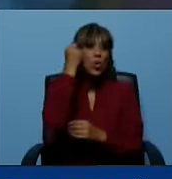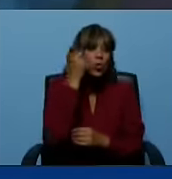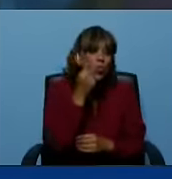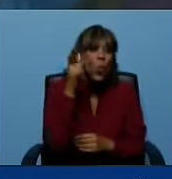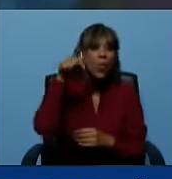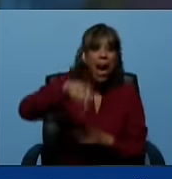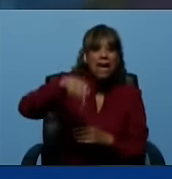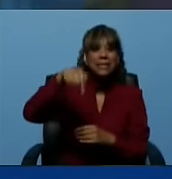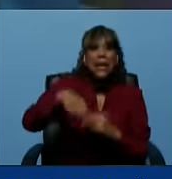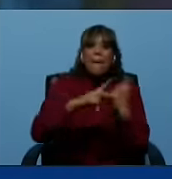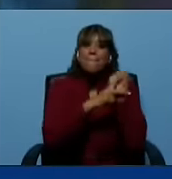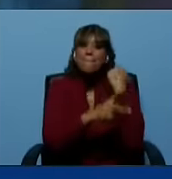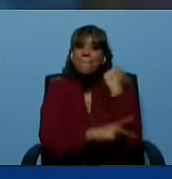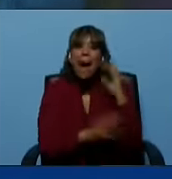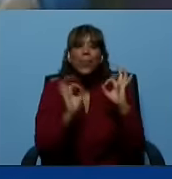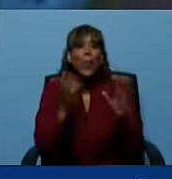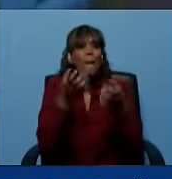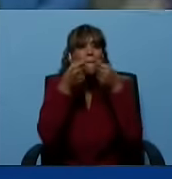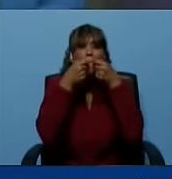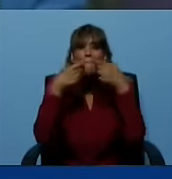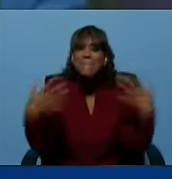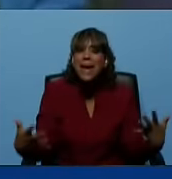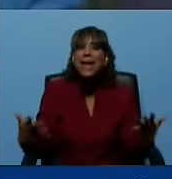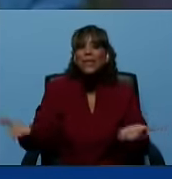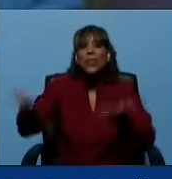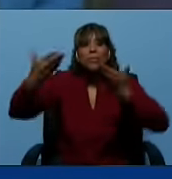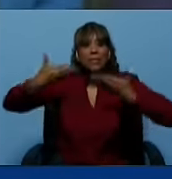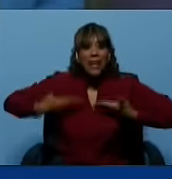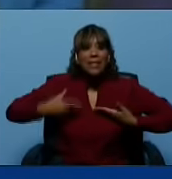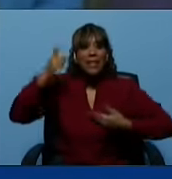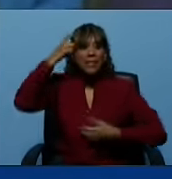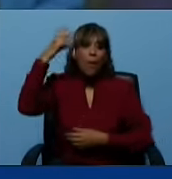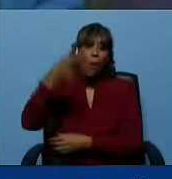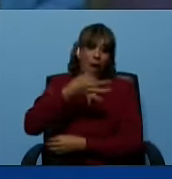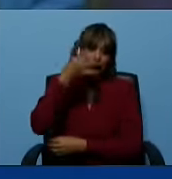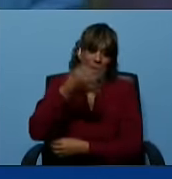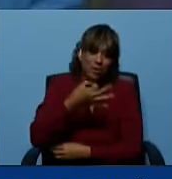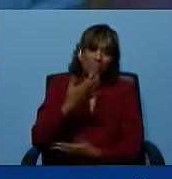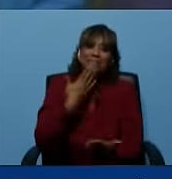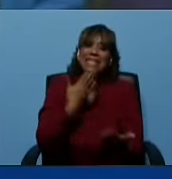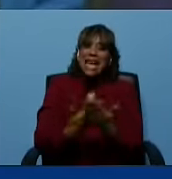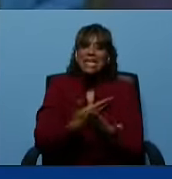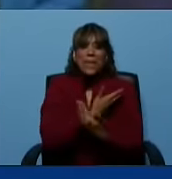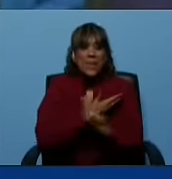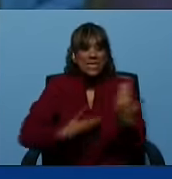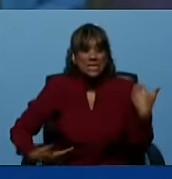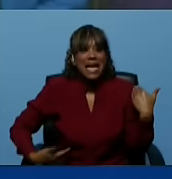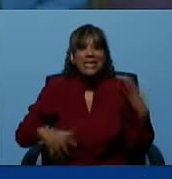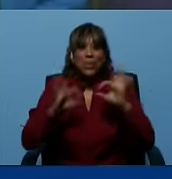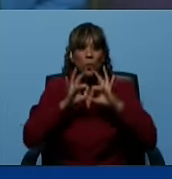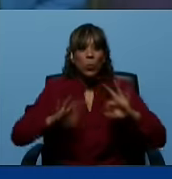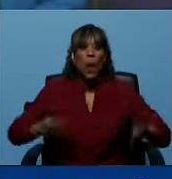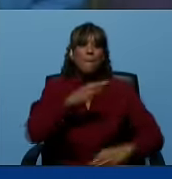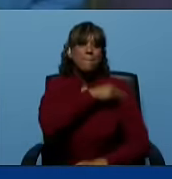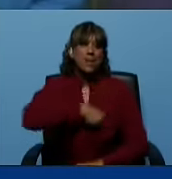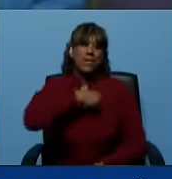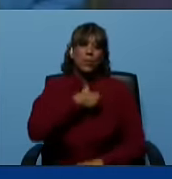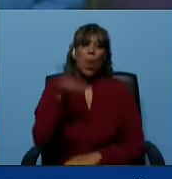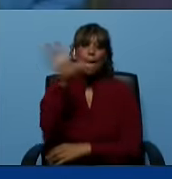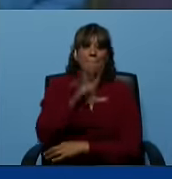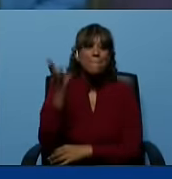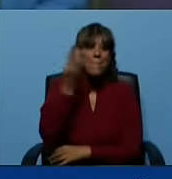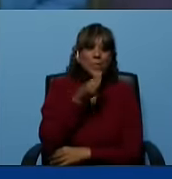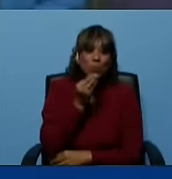este ecoparque tan espectacular que usted nos regala la tarde de hoy. Gracias, presidente. A través de la misión Venezuela